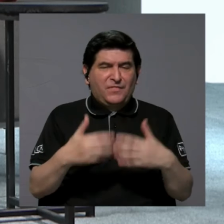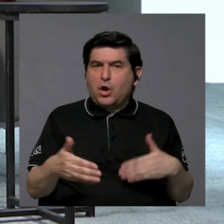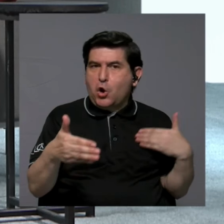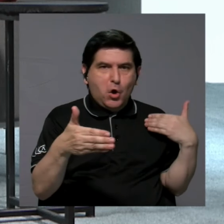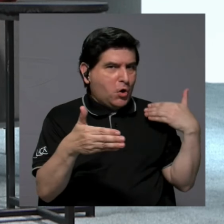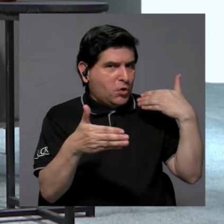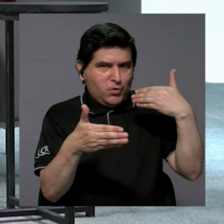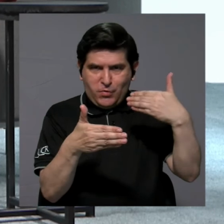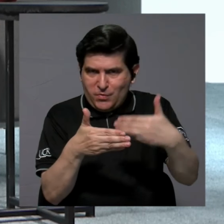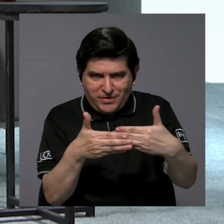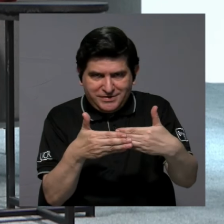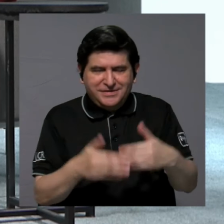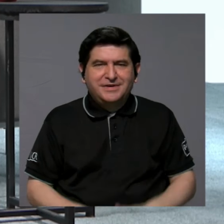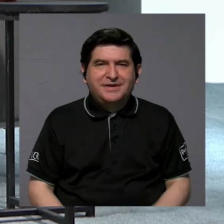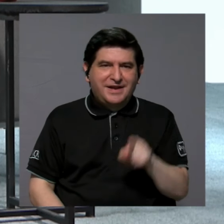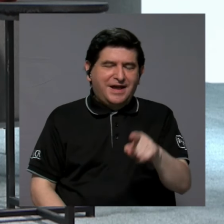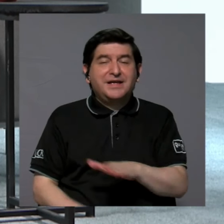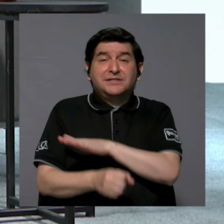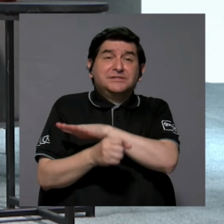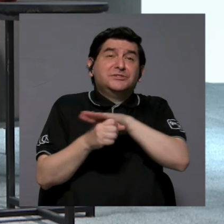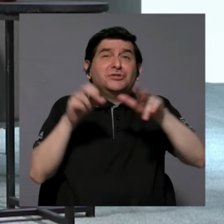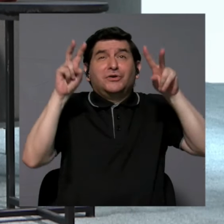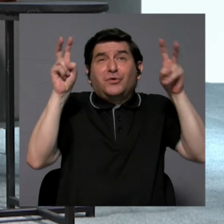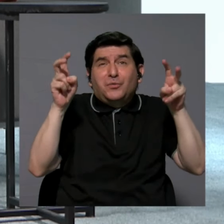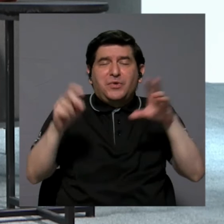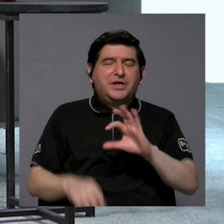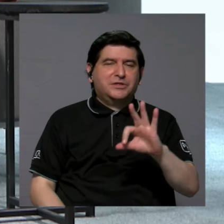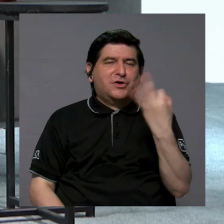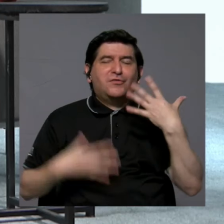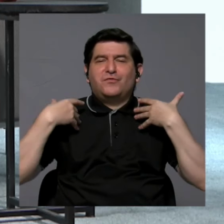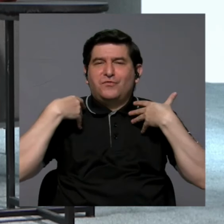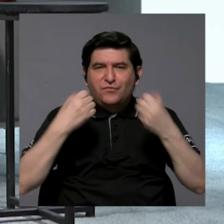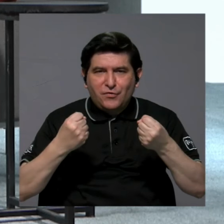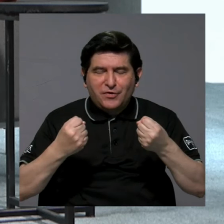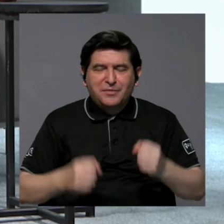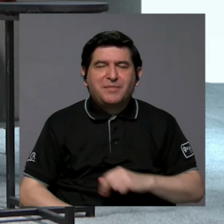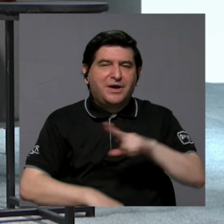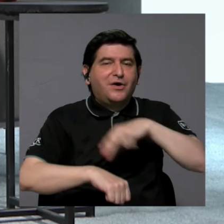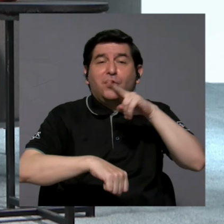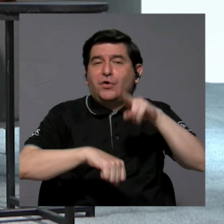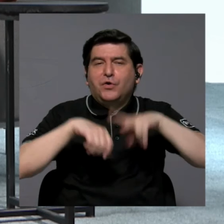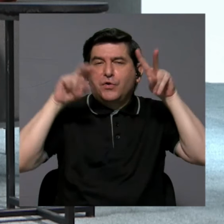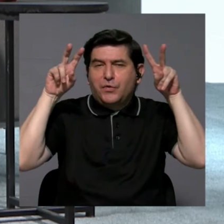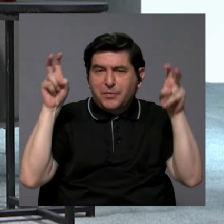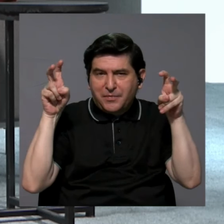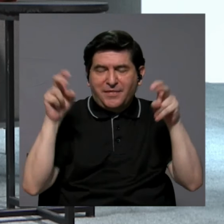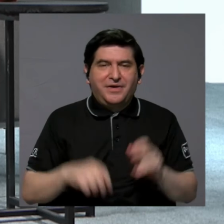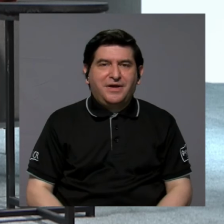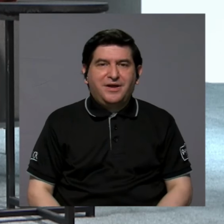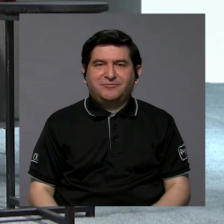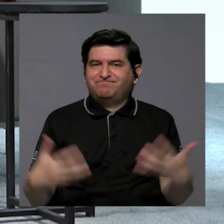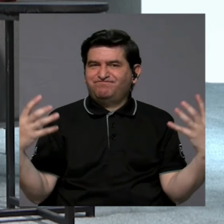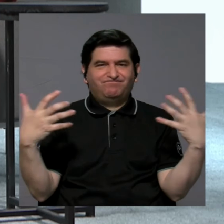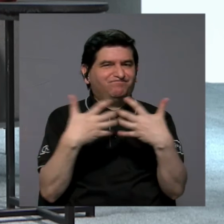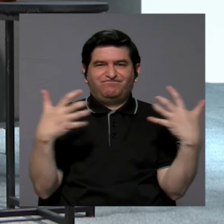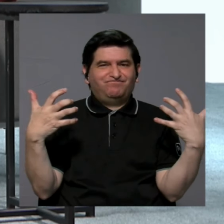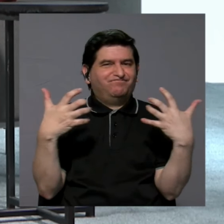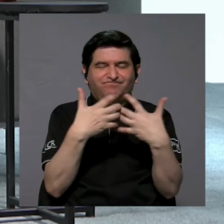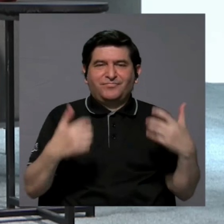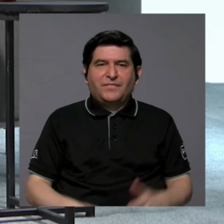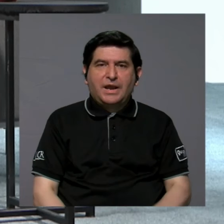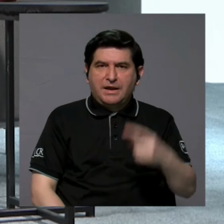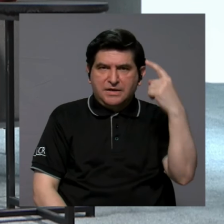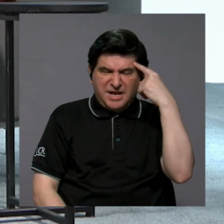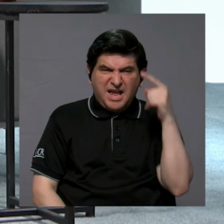se acercan a esa completud o a esa forma sana o a esa forma normalizada, no calzan.